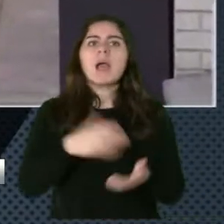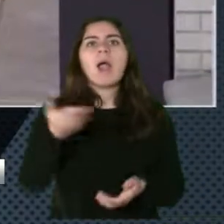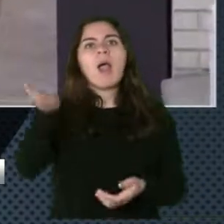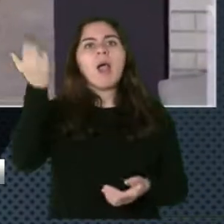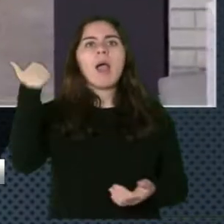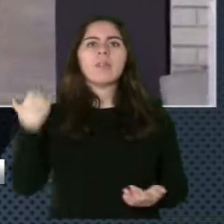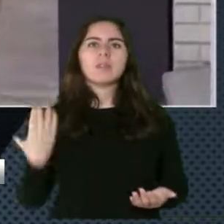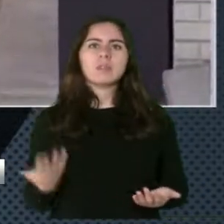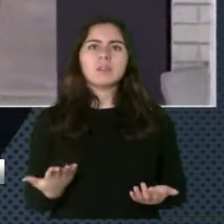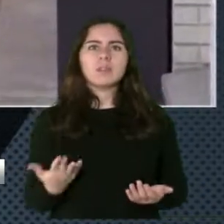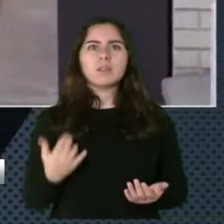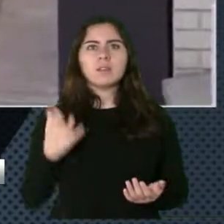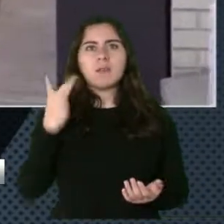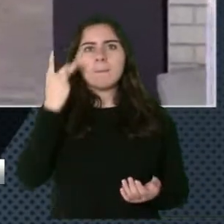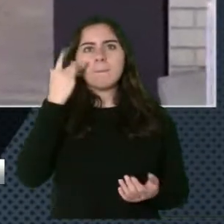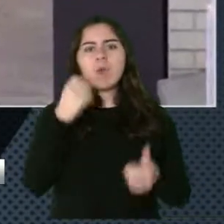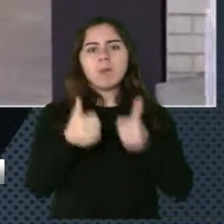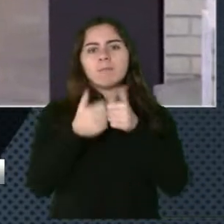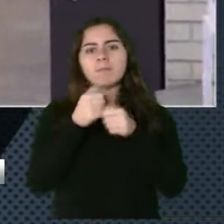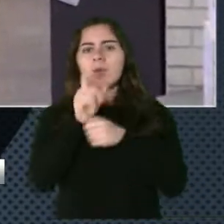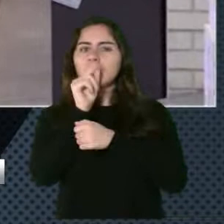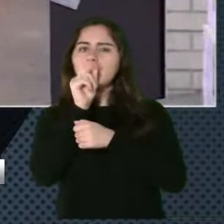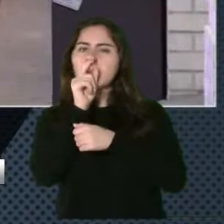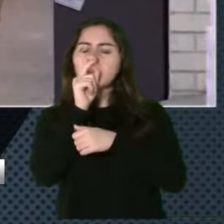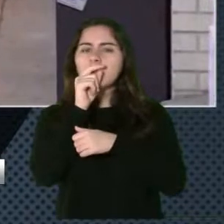expresado una verborrea a través de la red social Twitter,